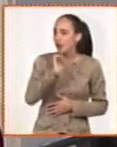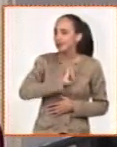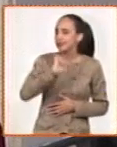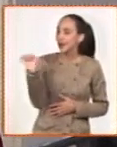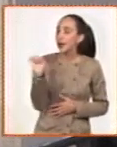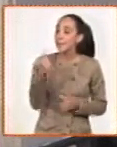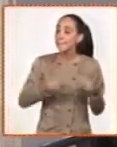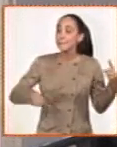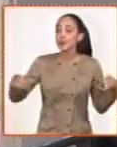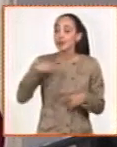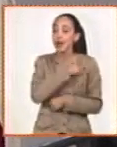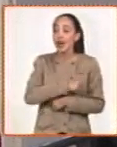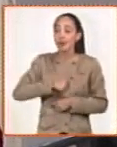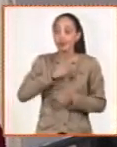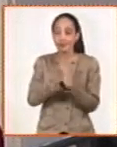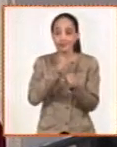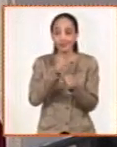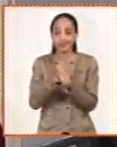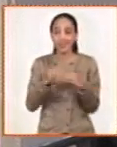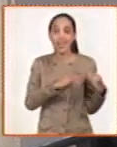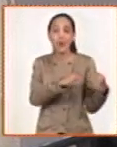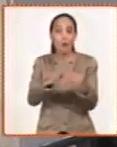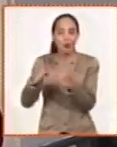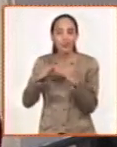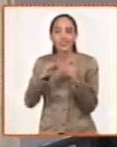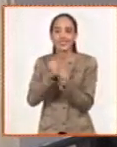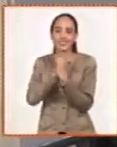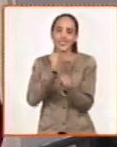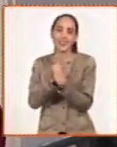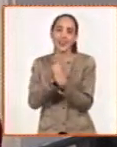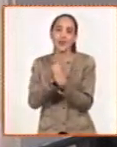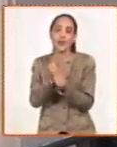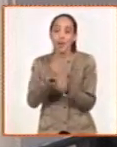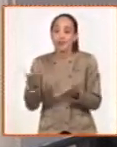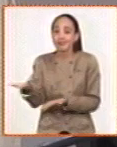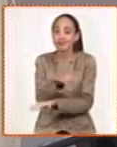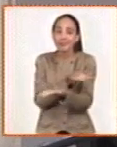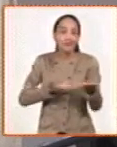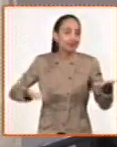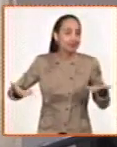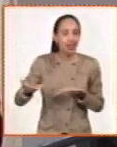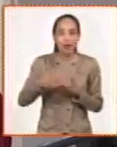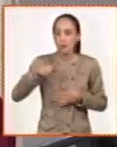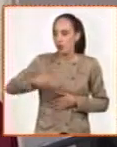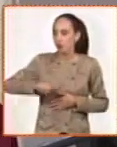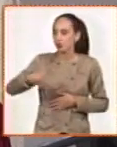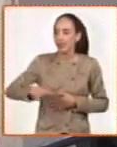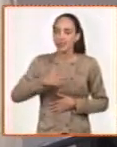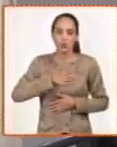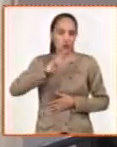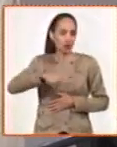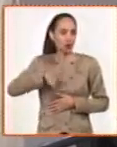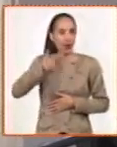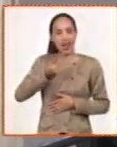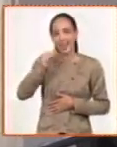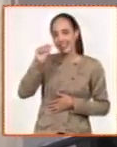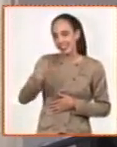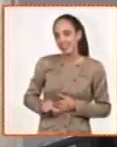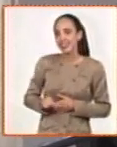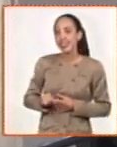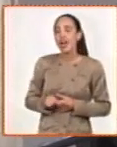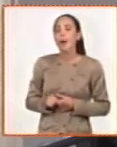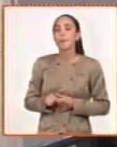vocación comunitaria. Sin ese intercambio constante de nuestros artistas,